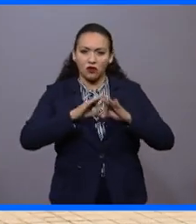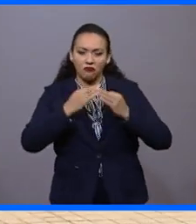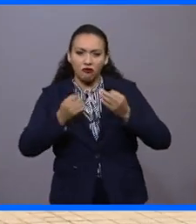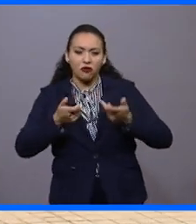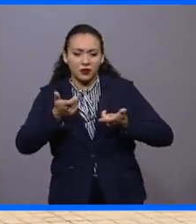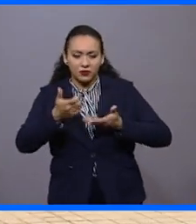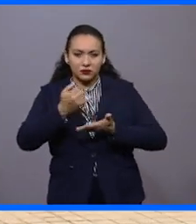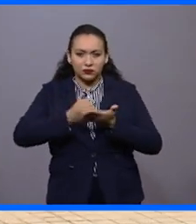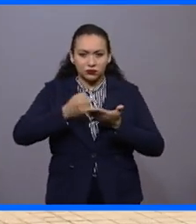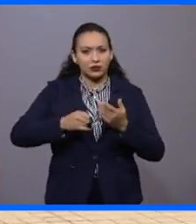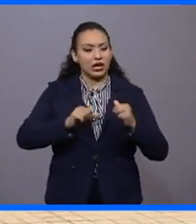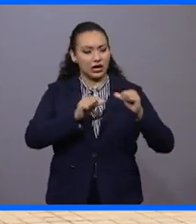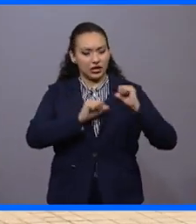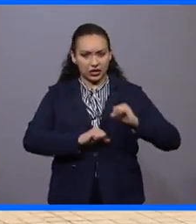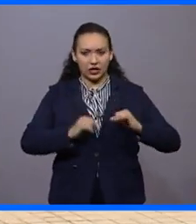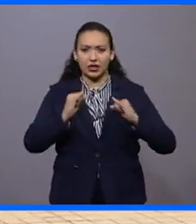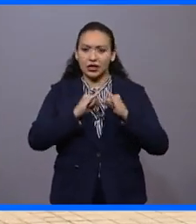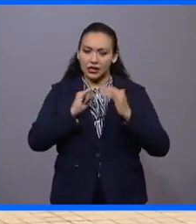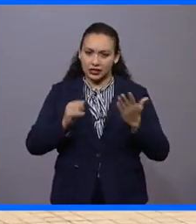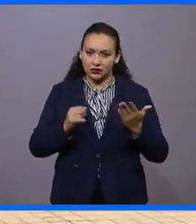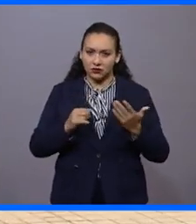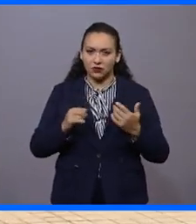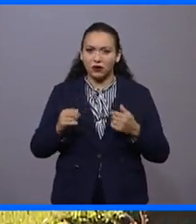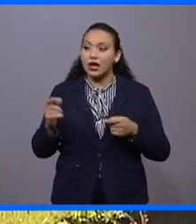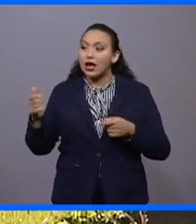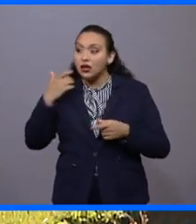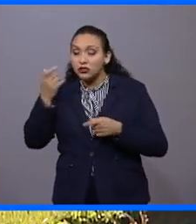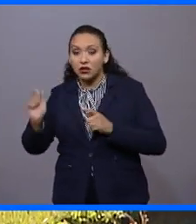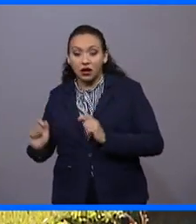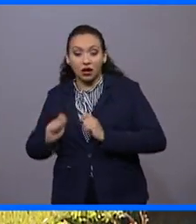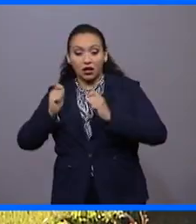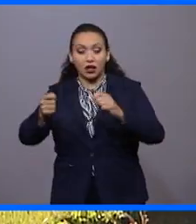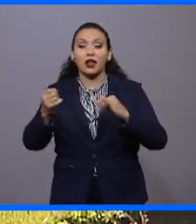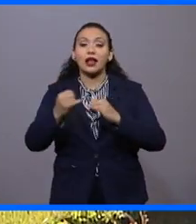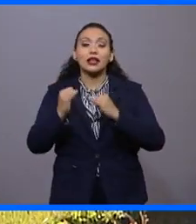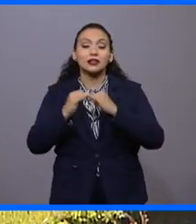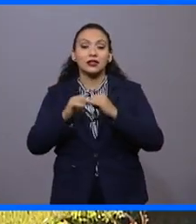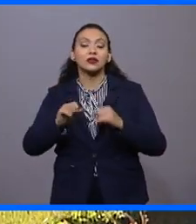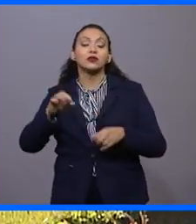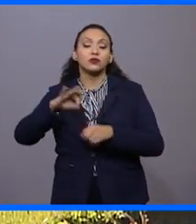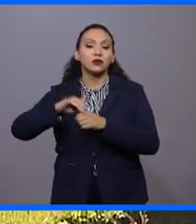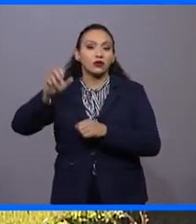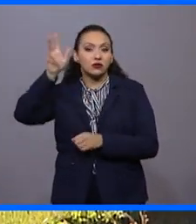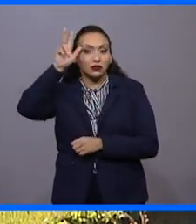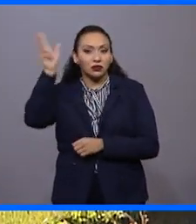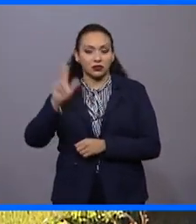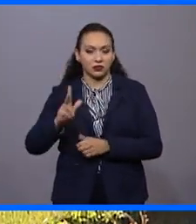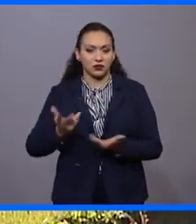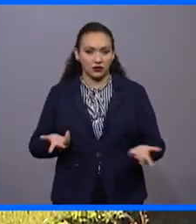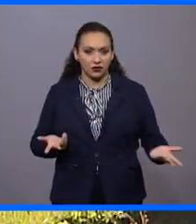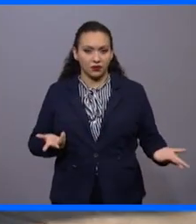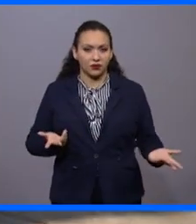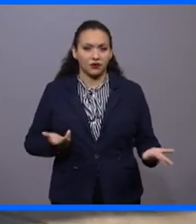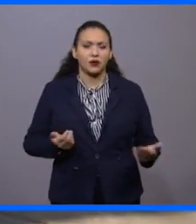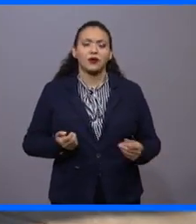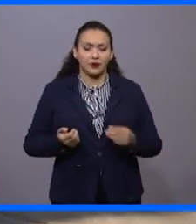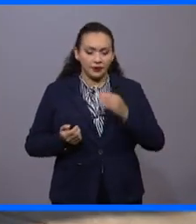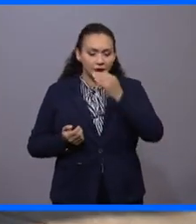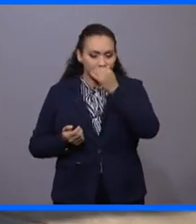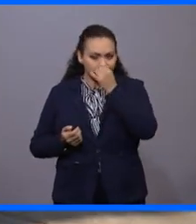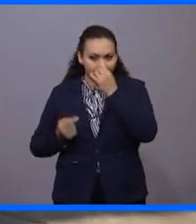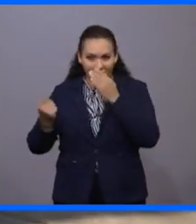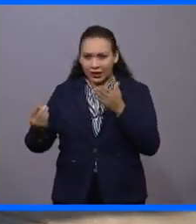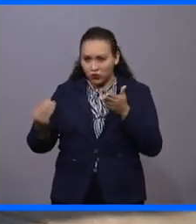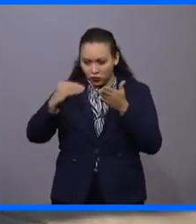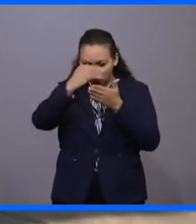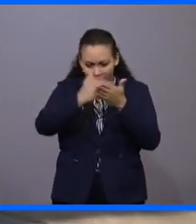que corresponden al Instituto al delegarlas al Instituto Estatal Electoral de Hidalgo. En uno de los transitorios aprobados se estableció